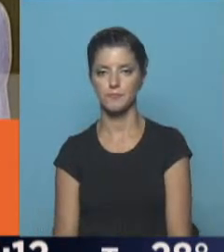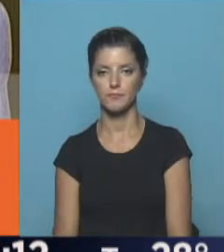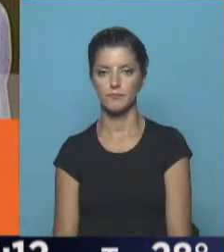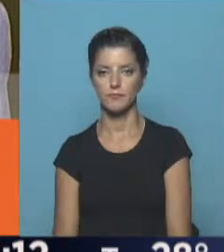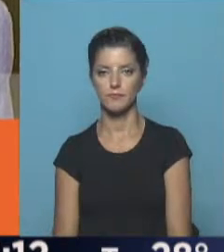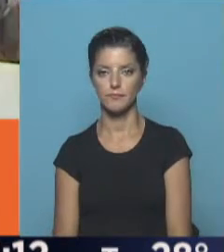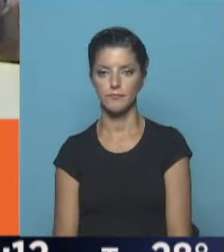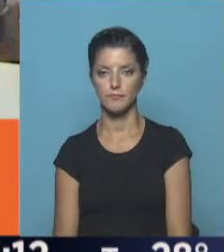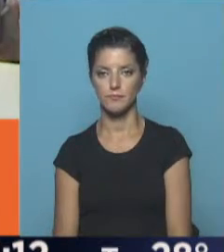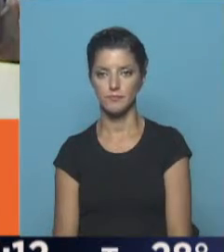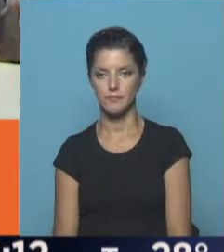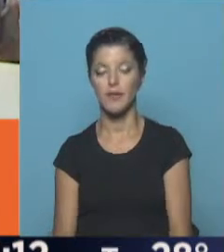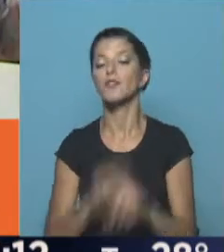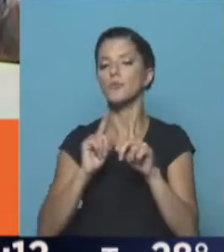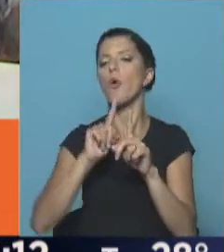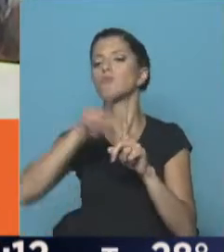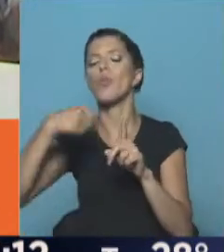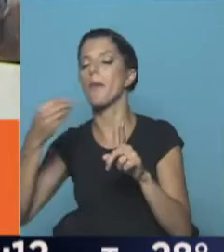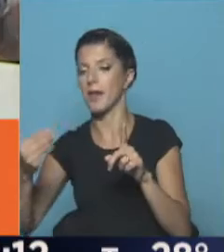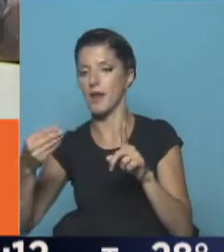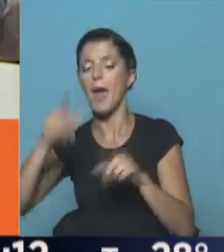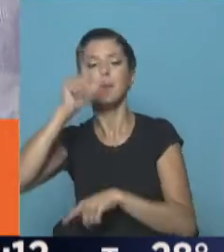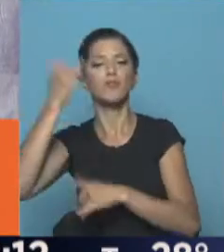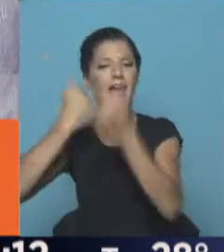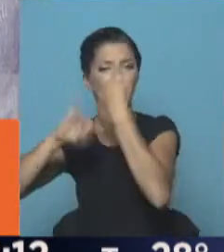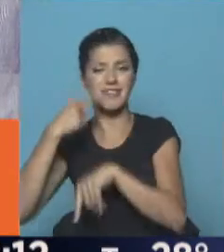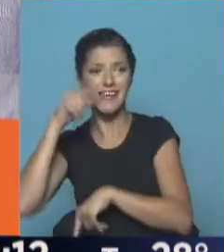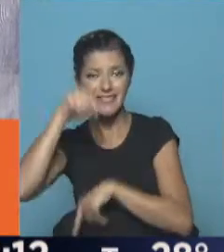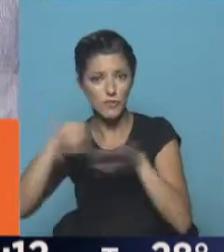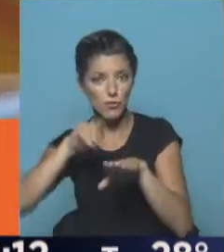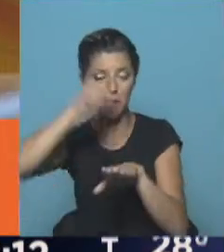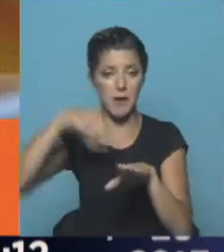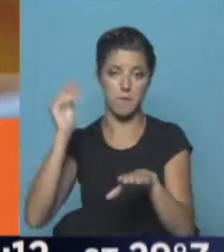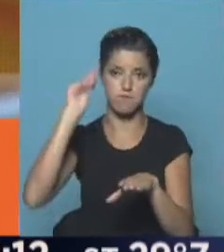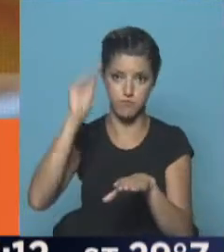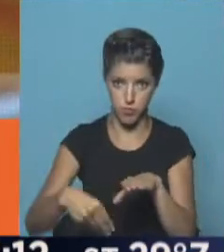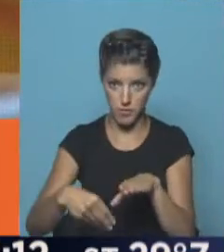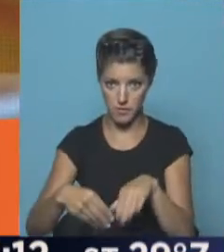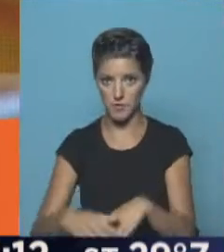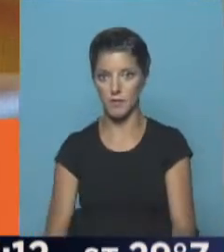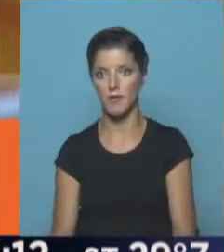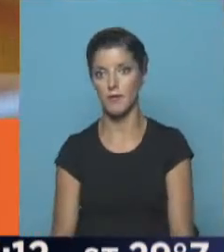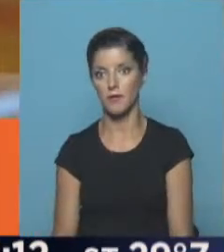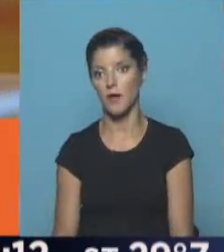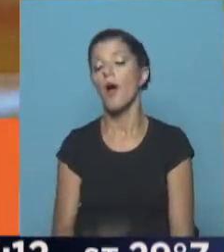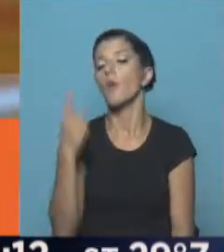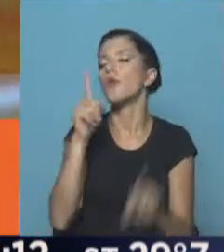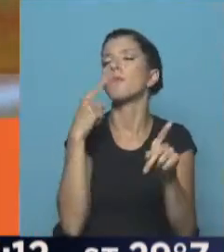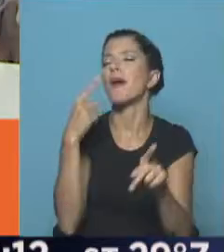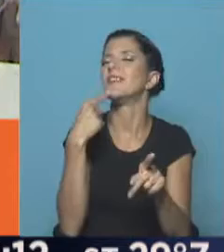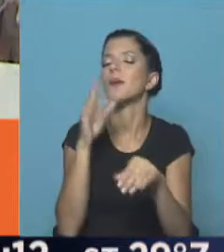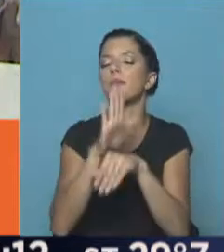por accionistas que dicen esta situación es ésta de favorecía la caja de truenos como cadel evans llamado